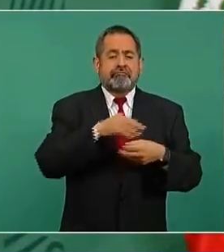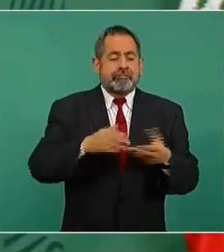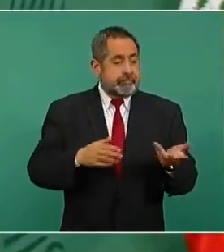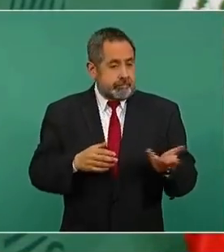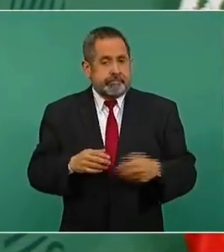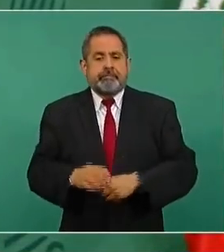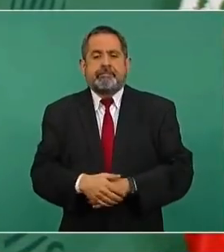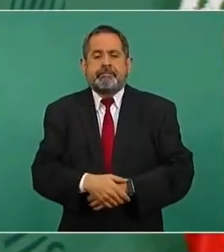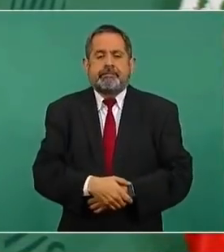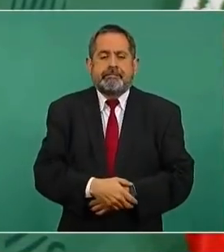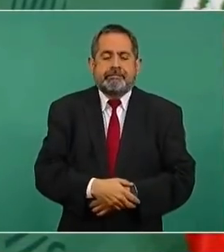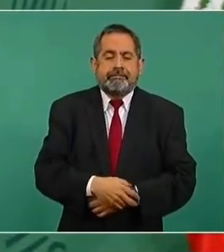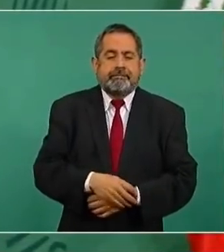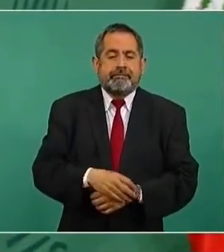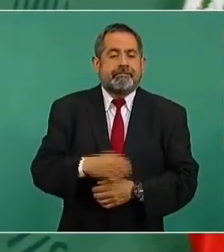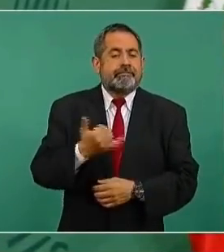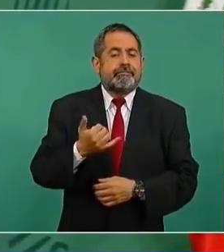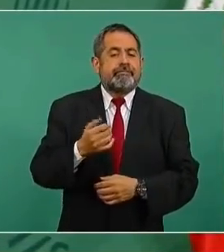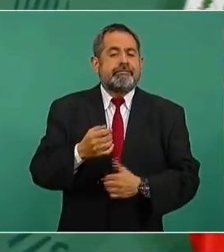y